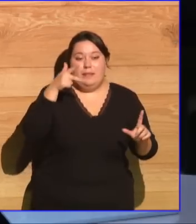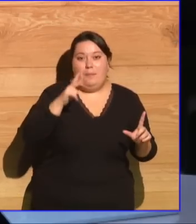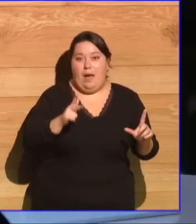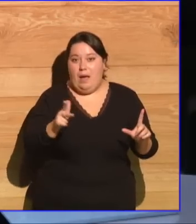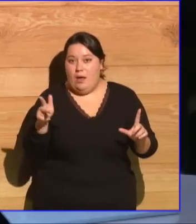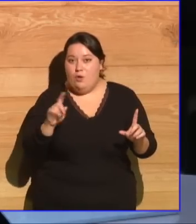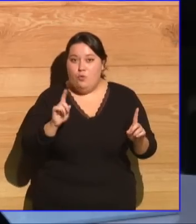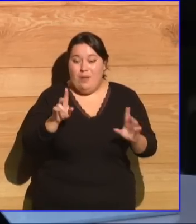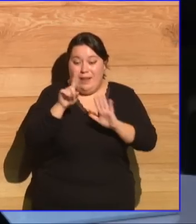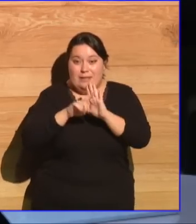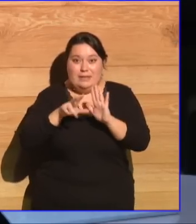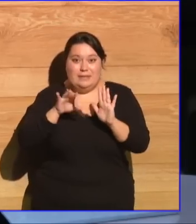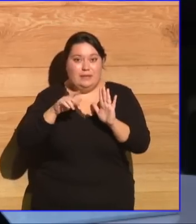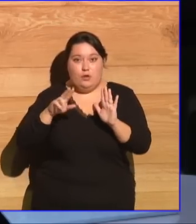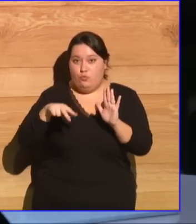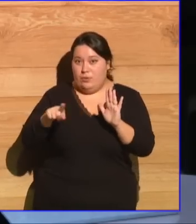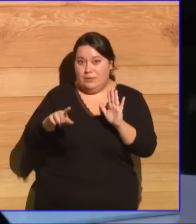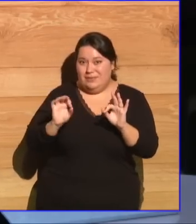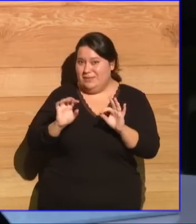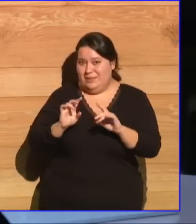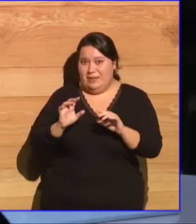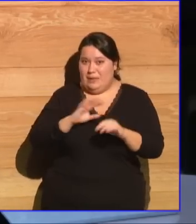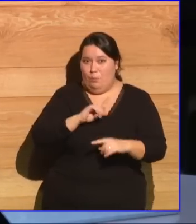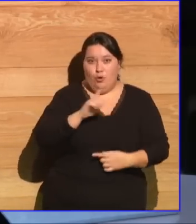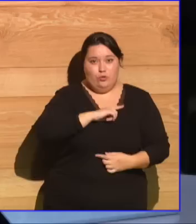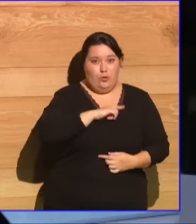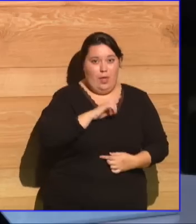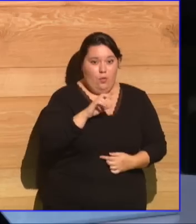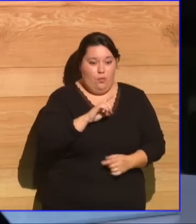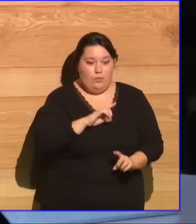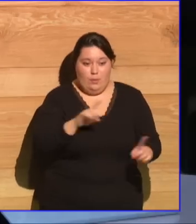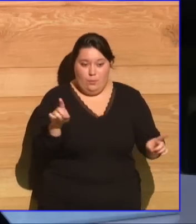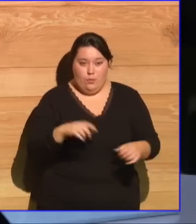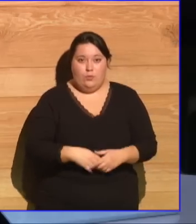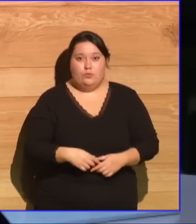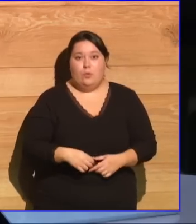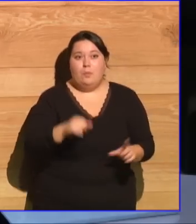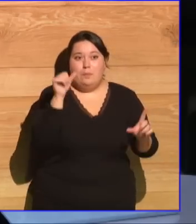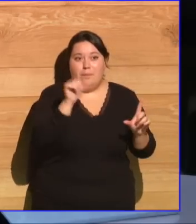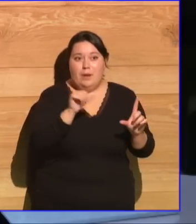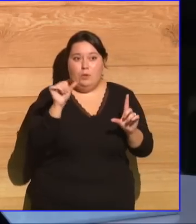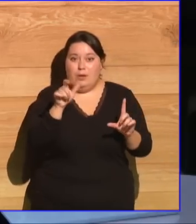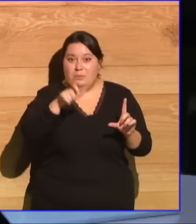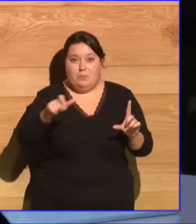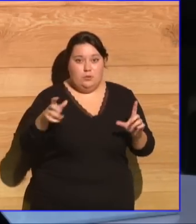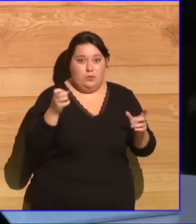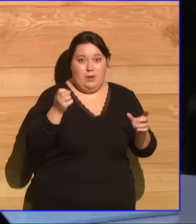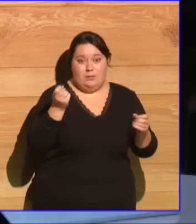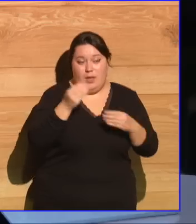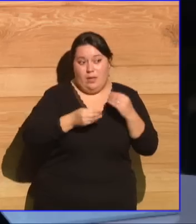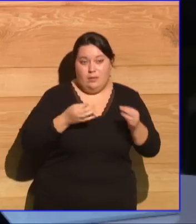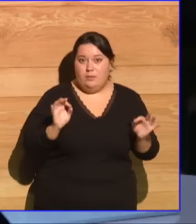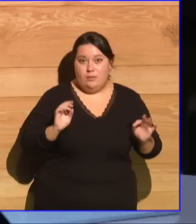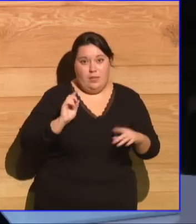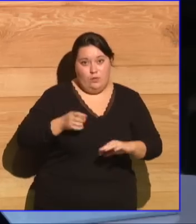de Schindler en absoluto. Y no es eso en absoluto El Soldado Ryan. Son películas que solo puede rodar 3 tíos en el mundo y uno es él. No estoy